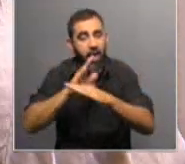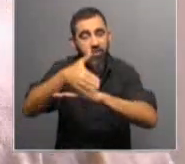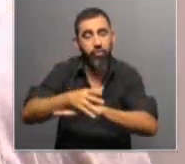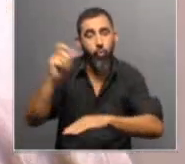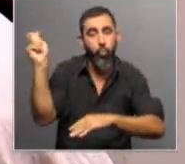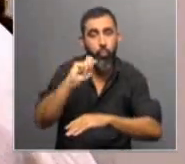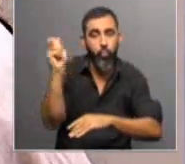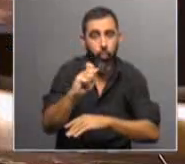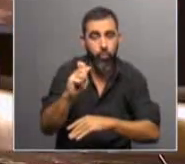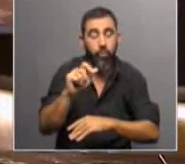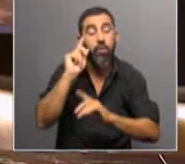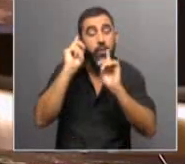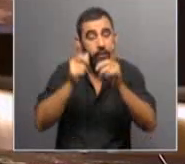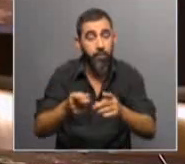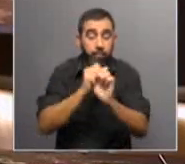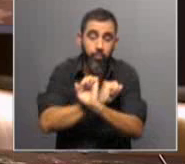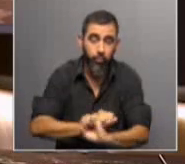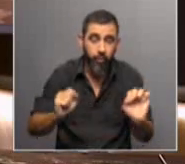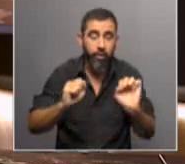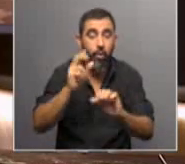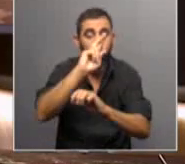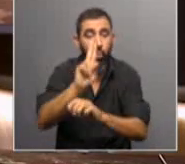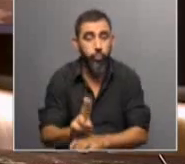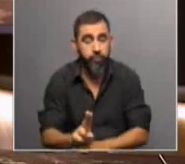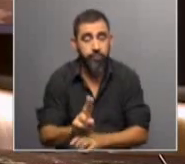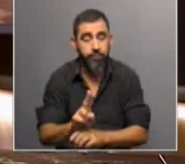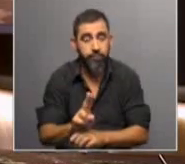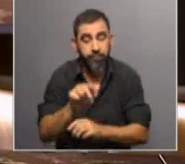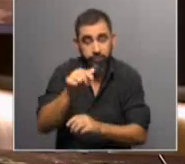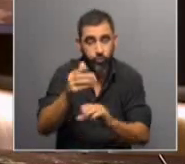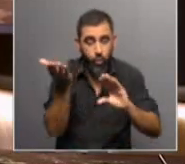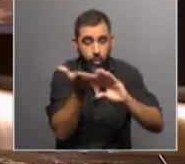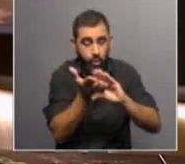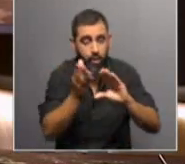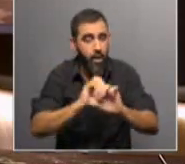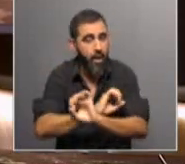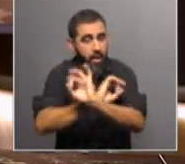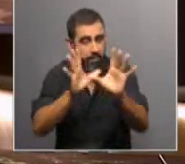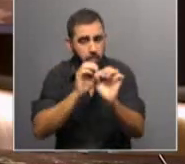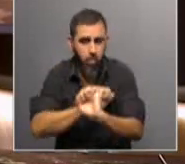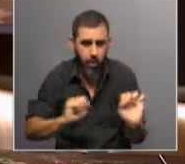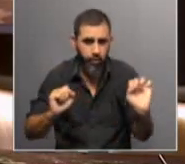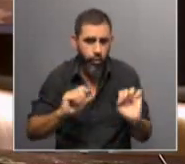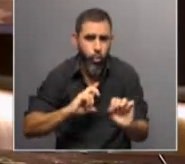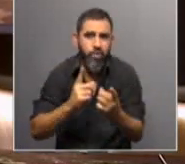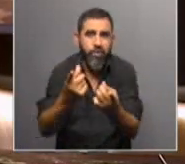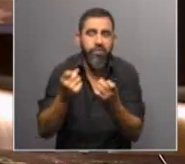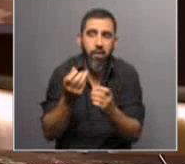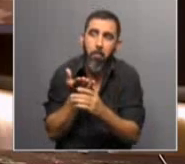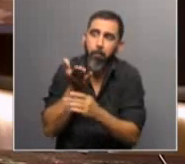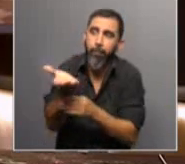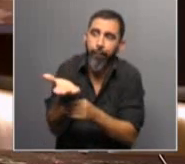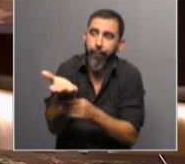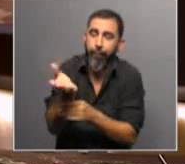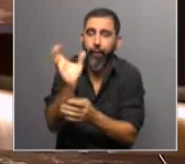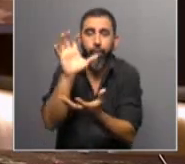público, y el hecho de poder utilizarlos a estos archivos libremente y sin tener que recurrir a solicitarlos